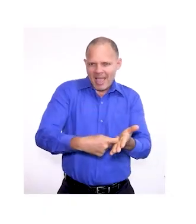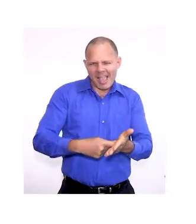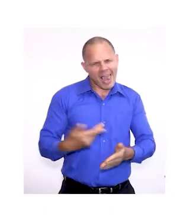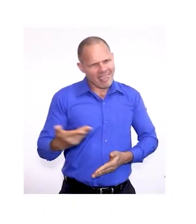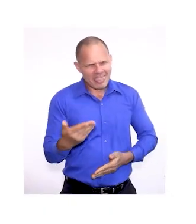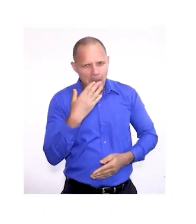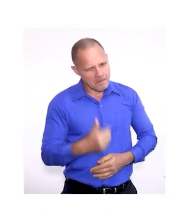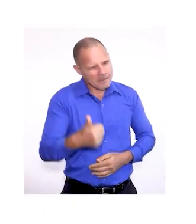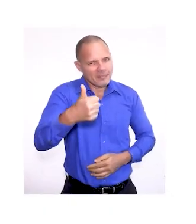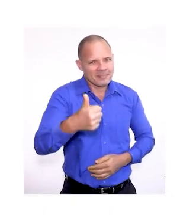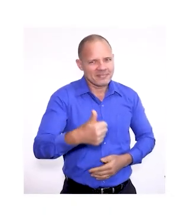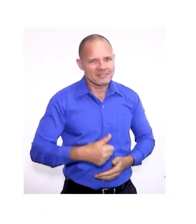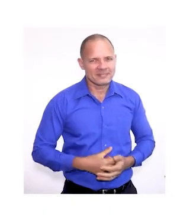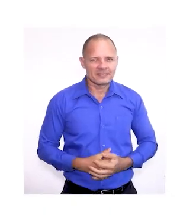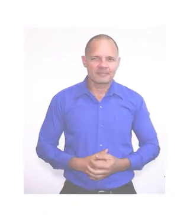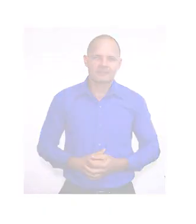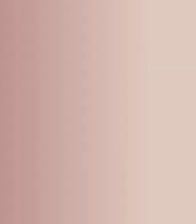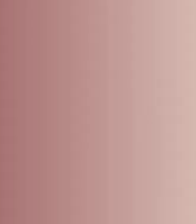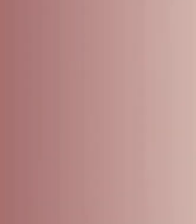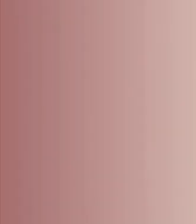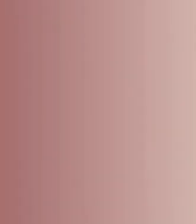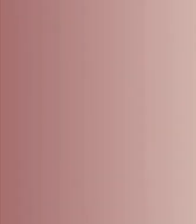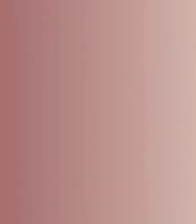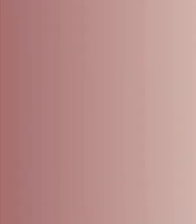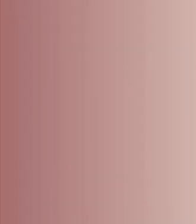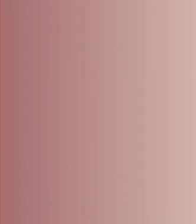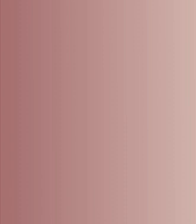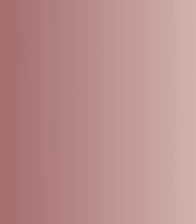cinia iata Ruiz cu Visión Internacional